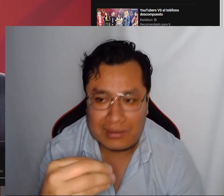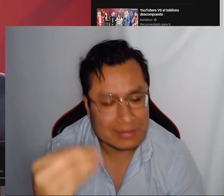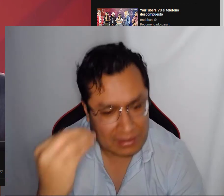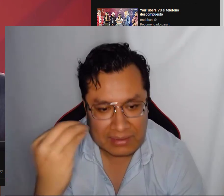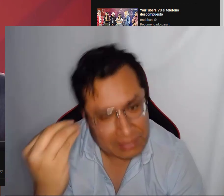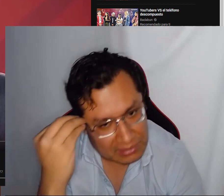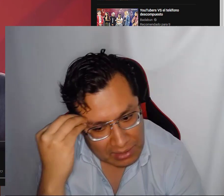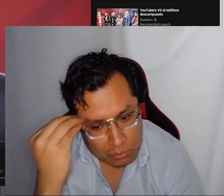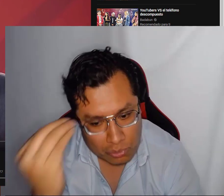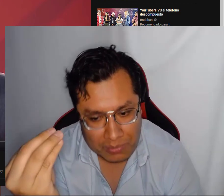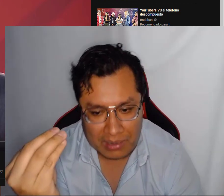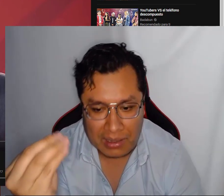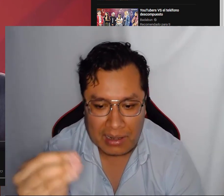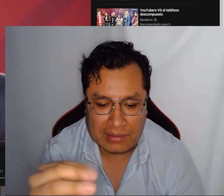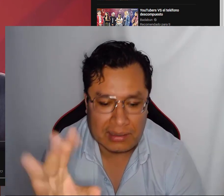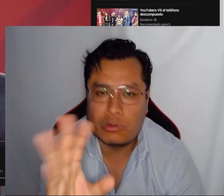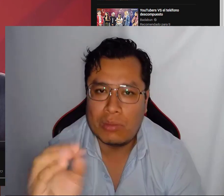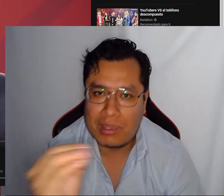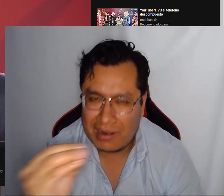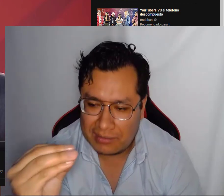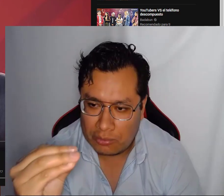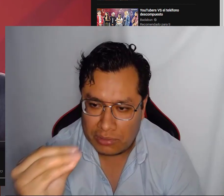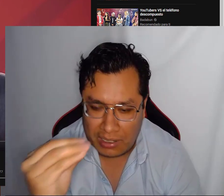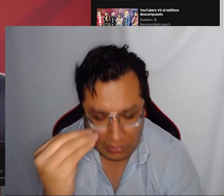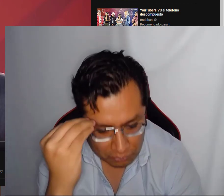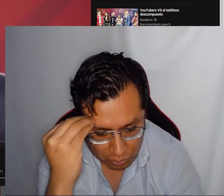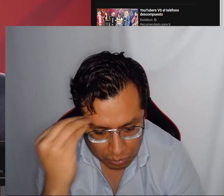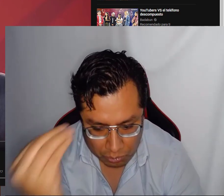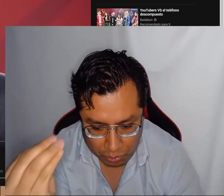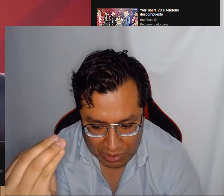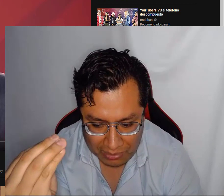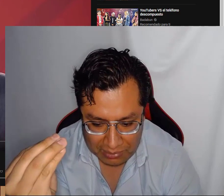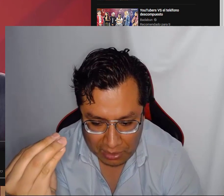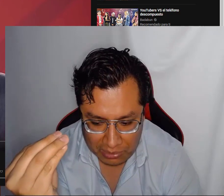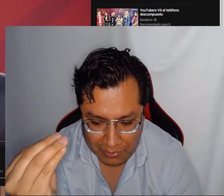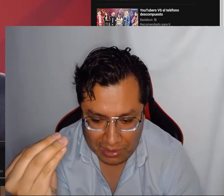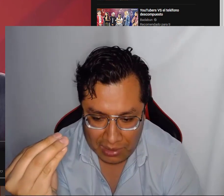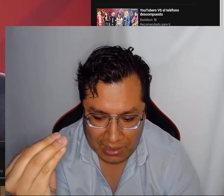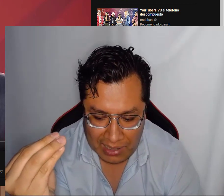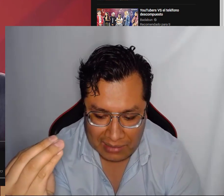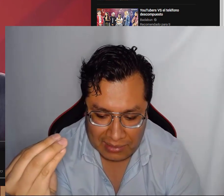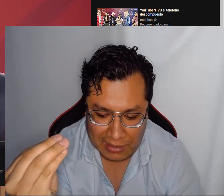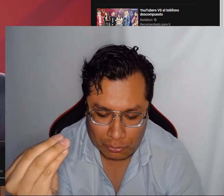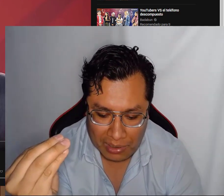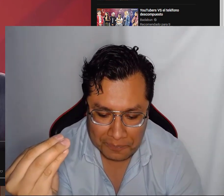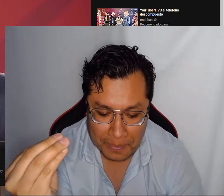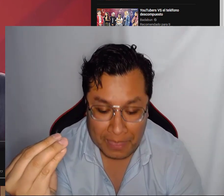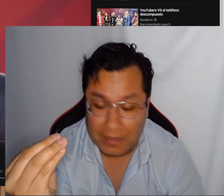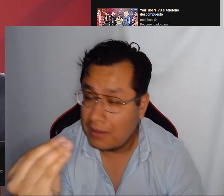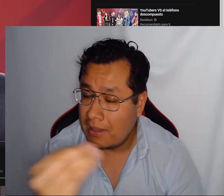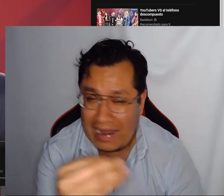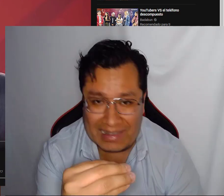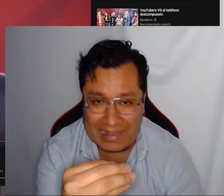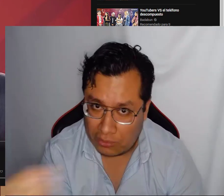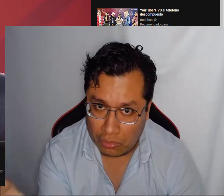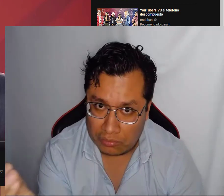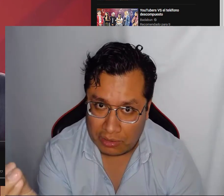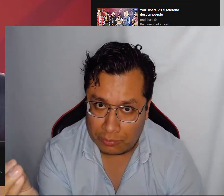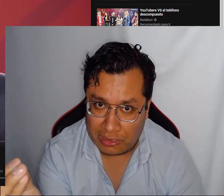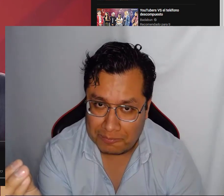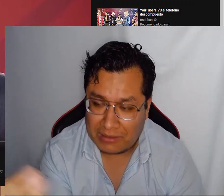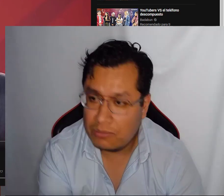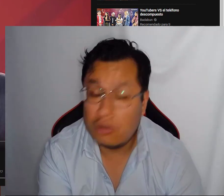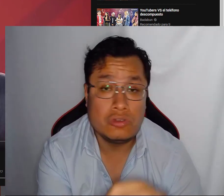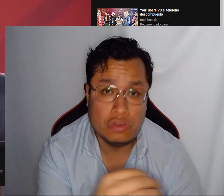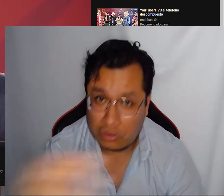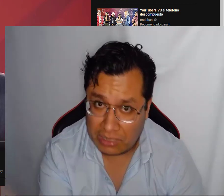profesionistas que sí sí tienen muy bien la asignatura voy a hablar de secundarias un buen avanzado nivel en la asignatura el trato con